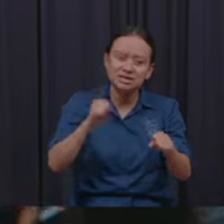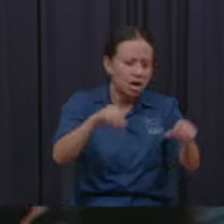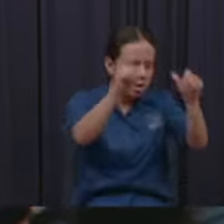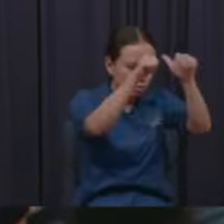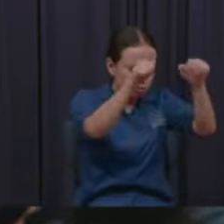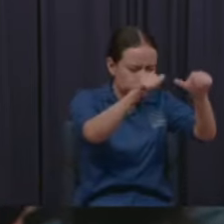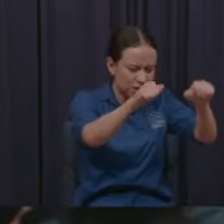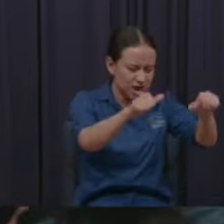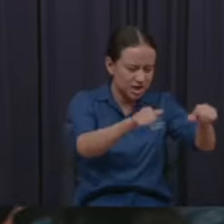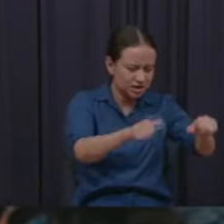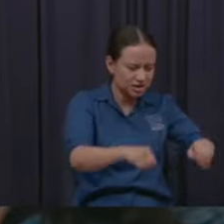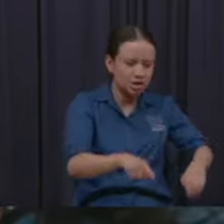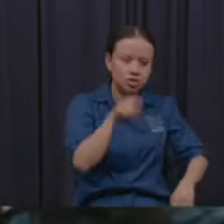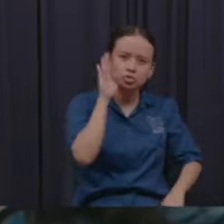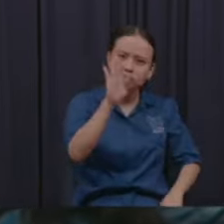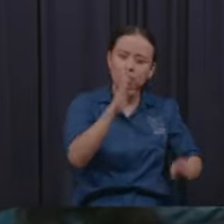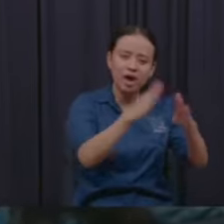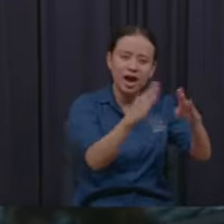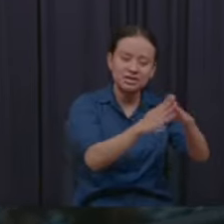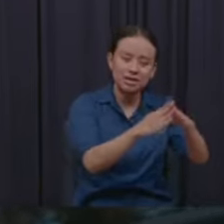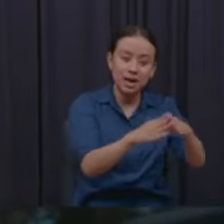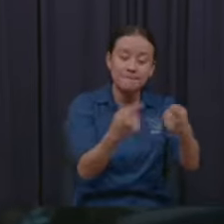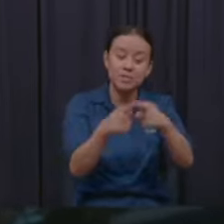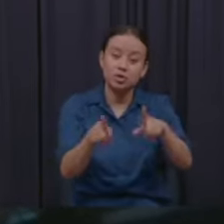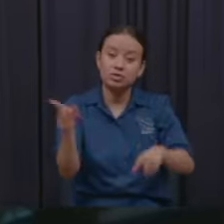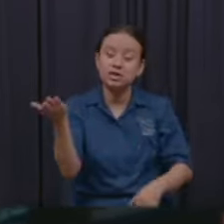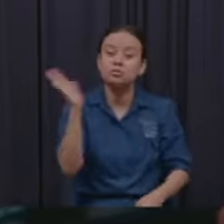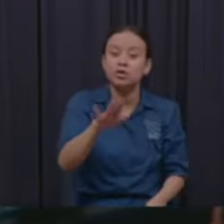estuvo allí molestando, pero el resto te toca a ti.